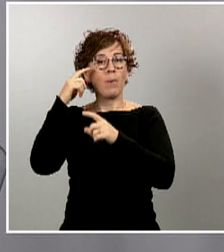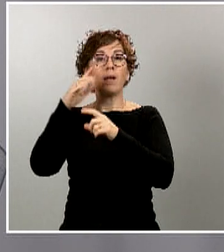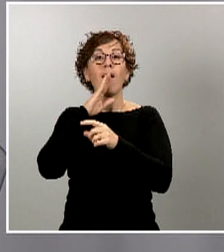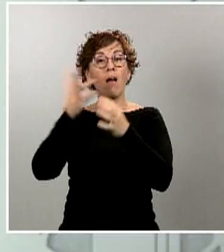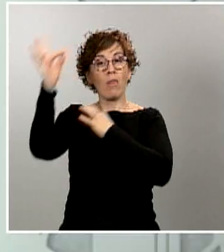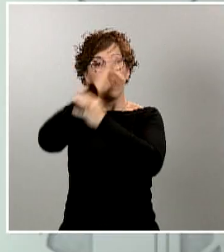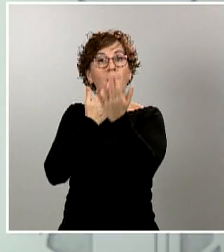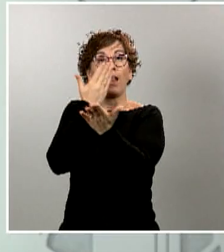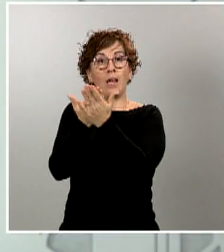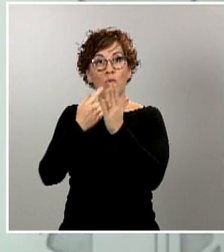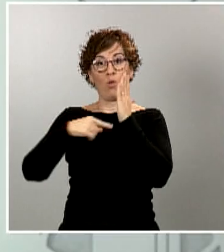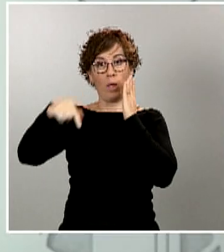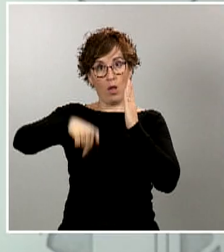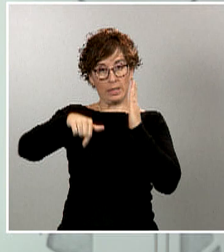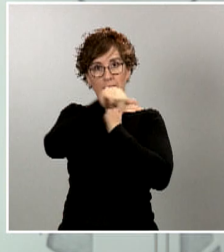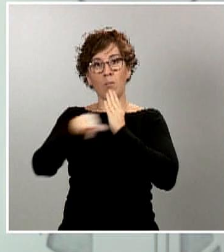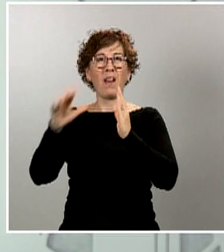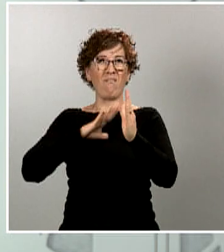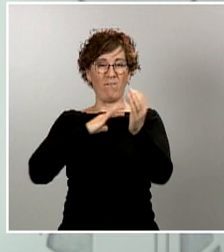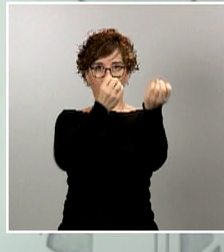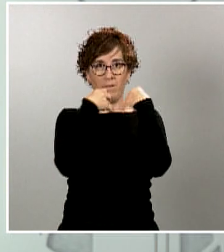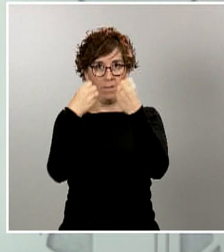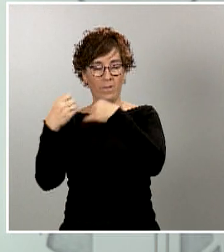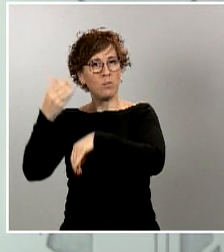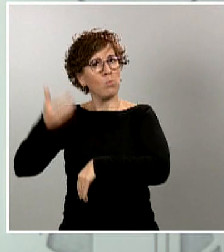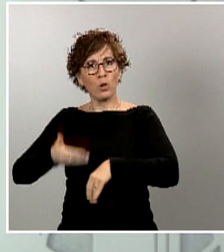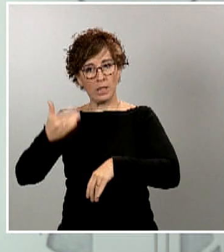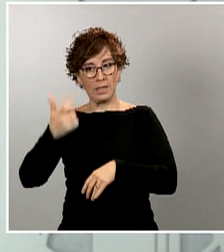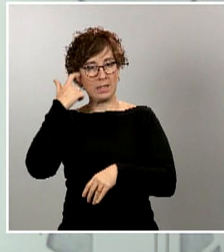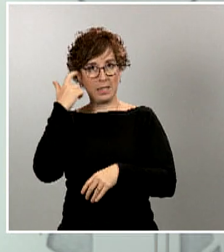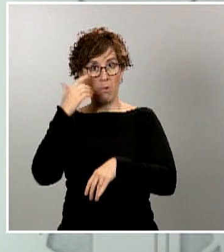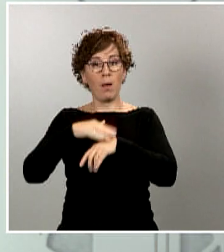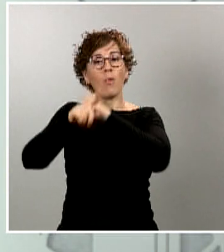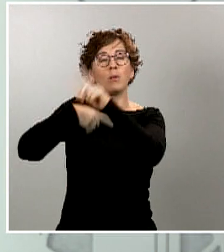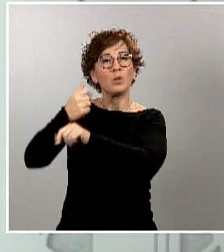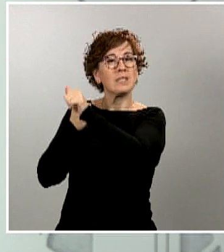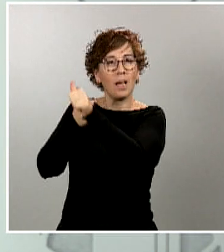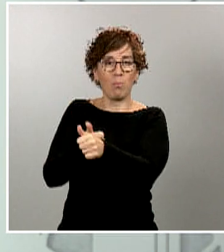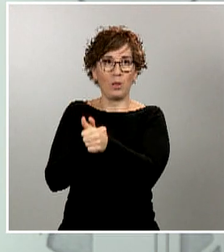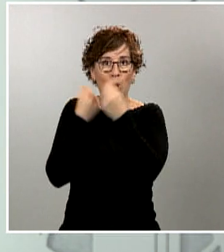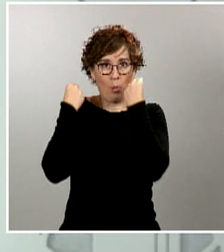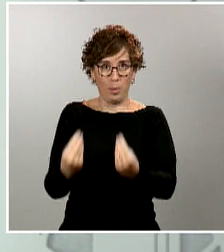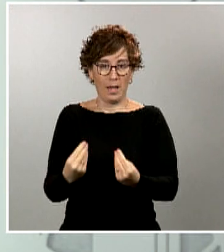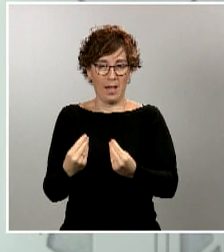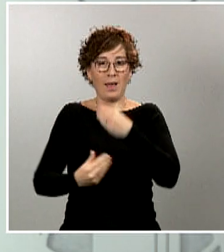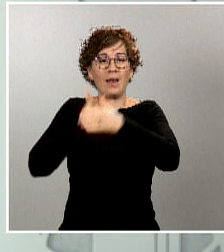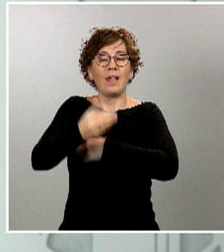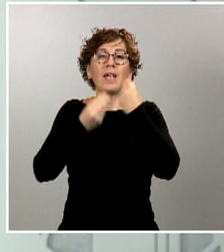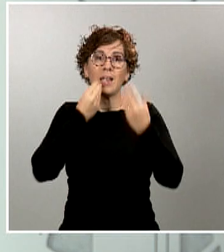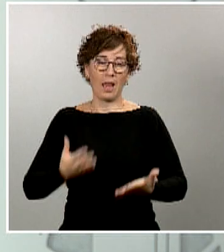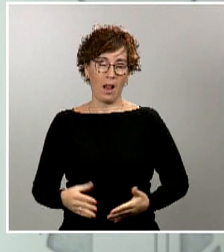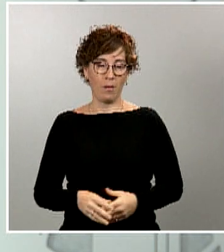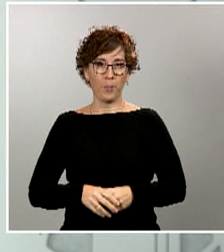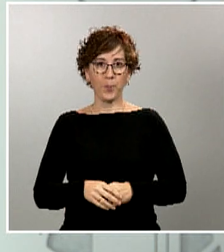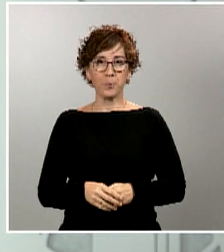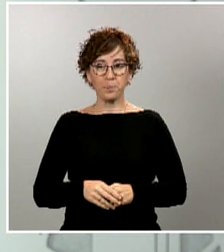misma semana. Es muy importante que dispongamos de esta información para poder hacer un seguimiento adecuado de este capítulo. En